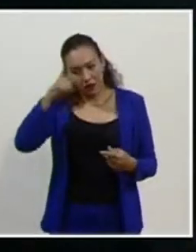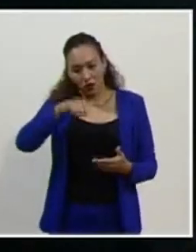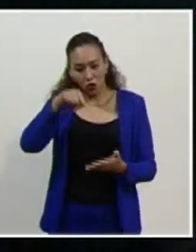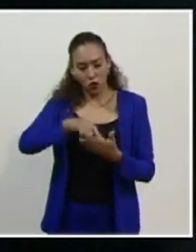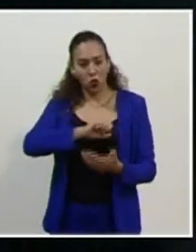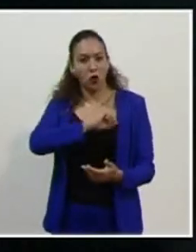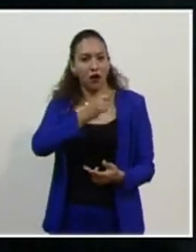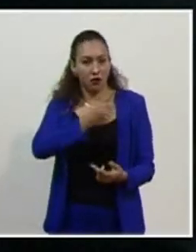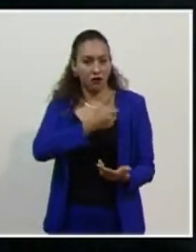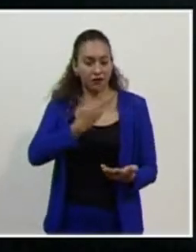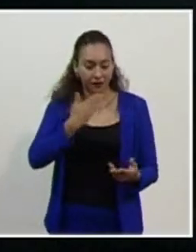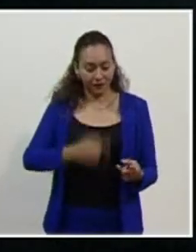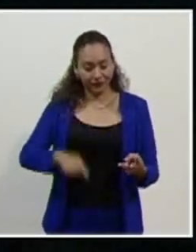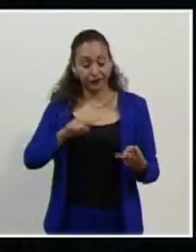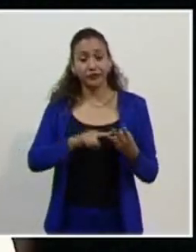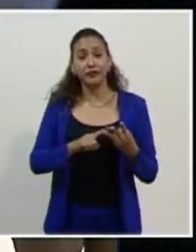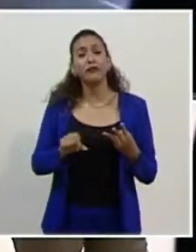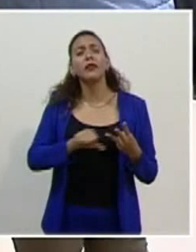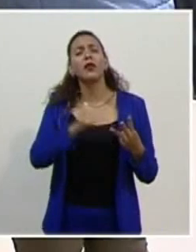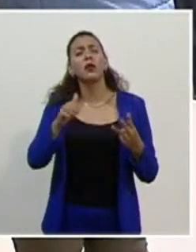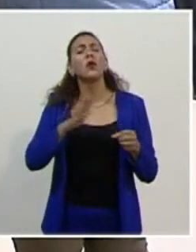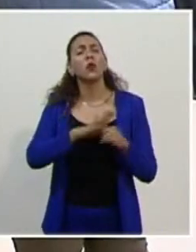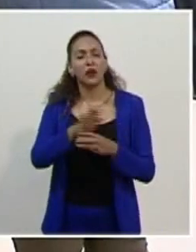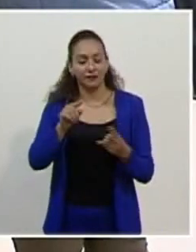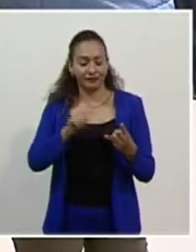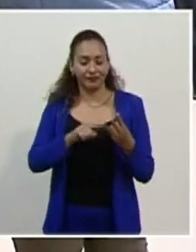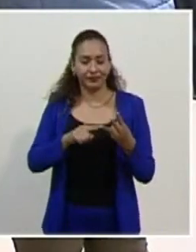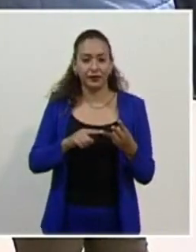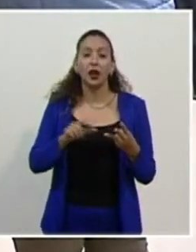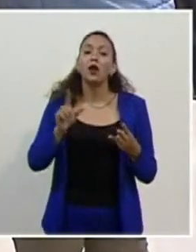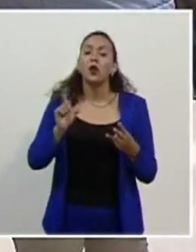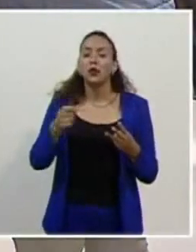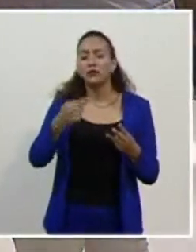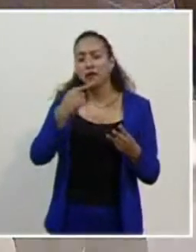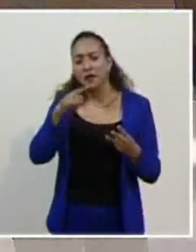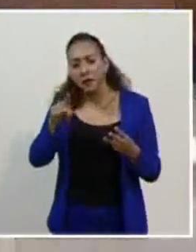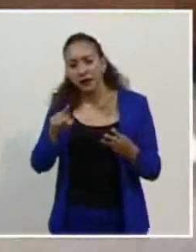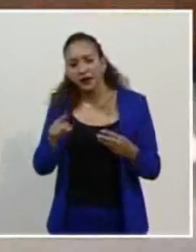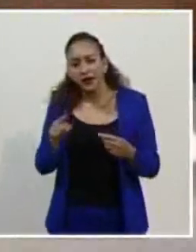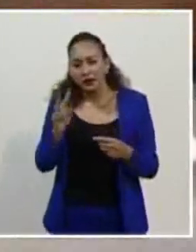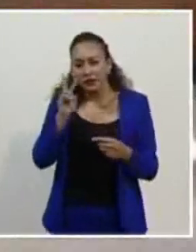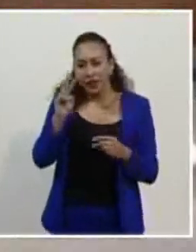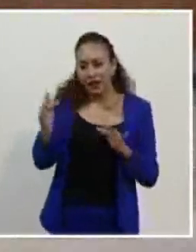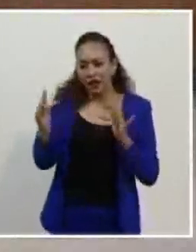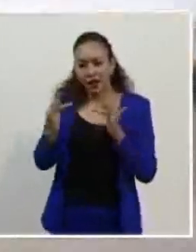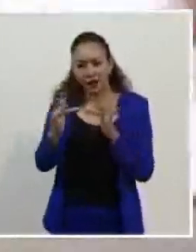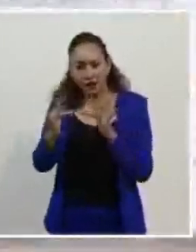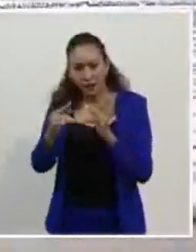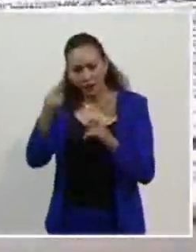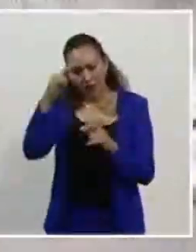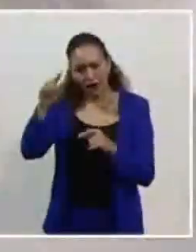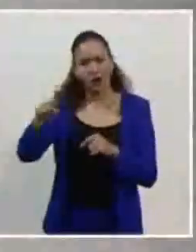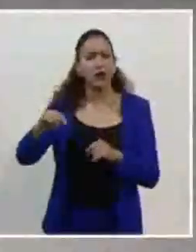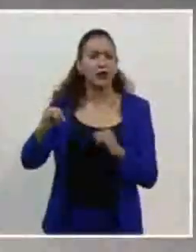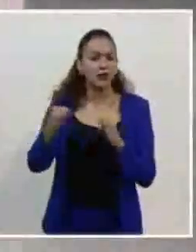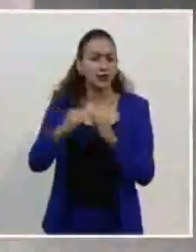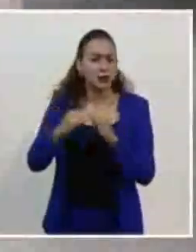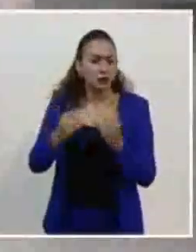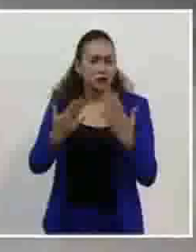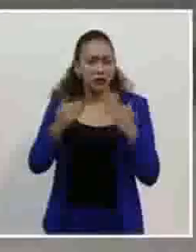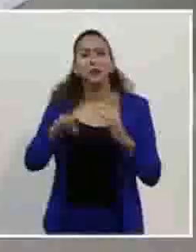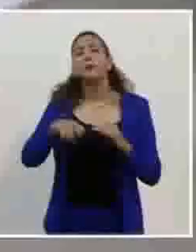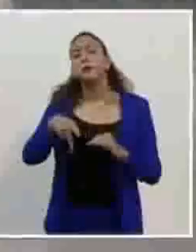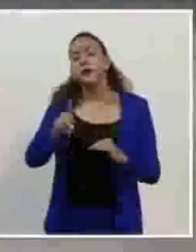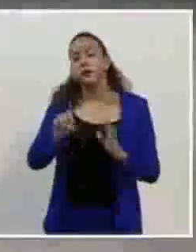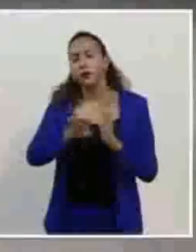es el de cualquier persona respecto a la conducta de la autoridad sin que haya una relación de cercanía física ni de interés, como puede ser un